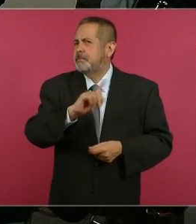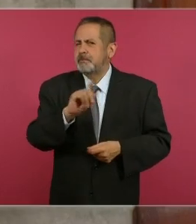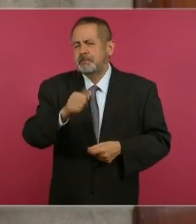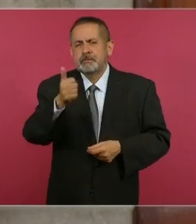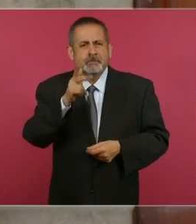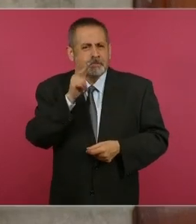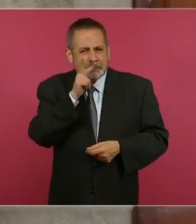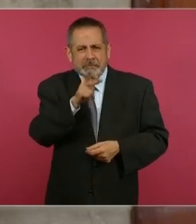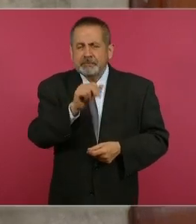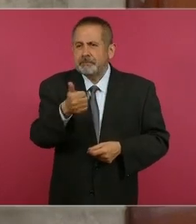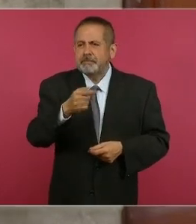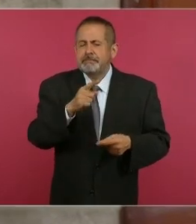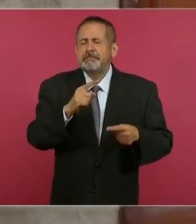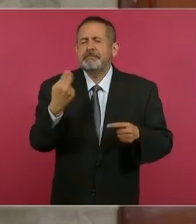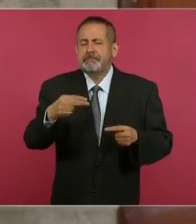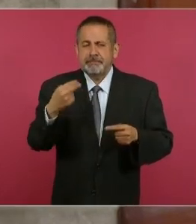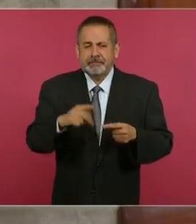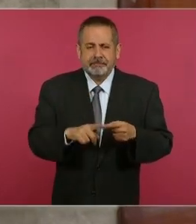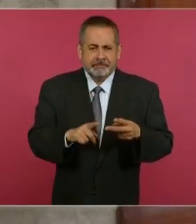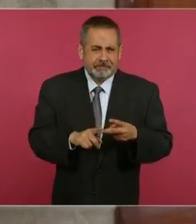no, hay otra.